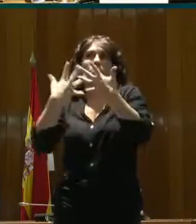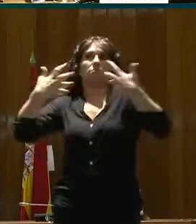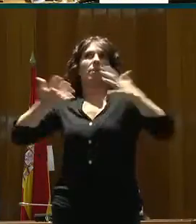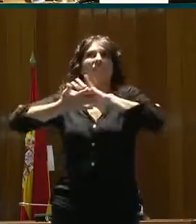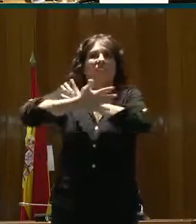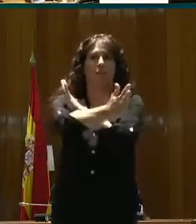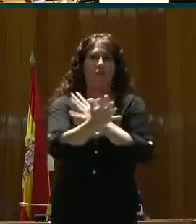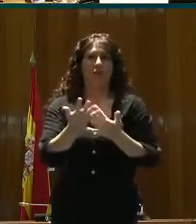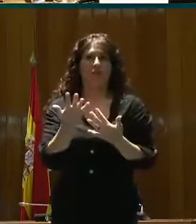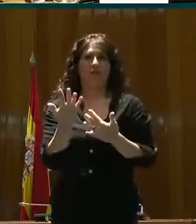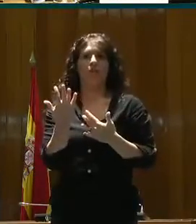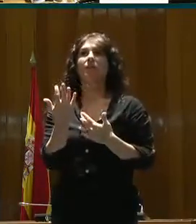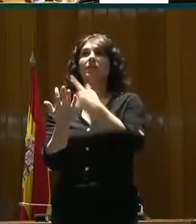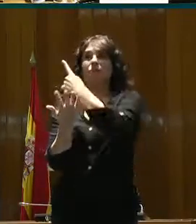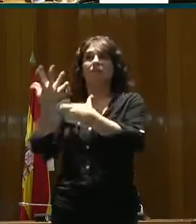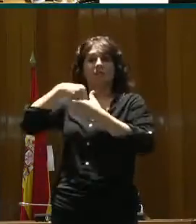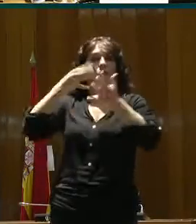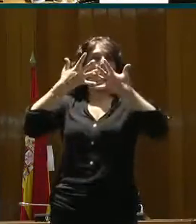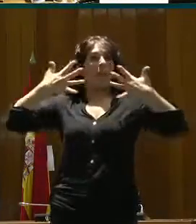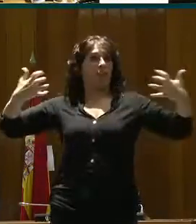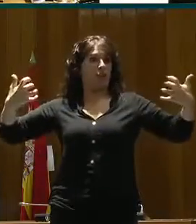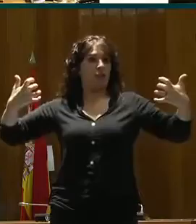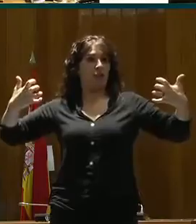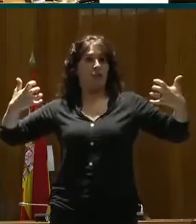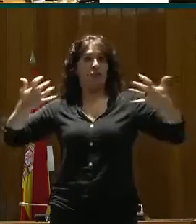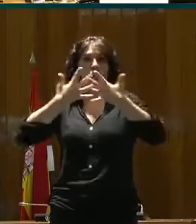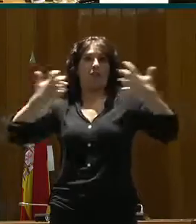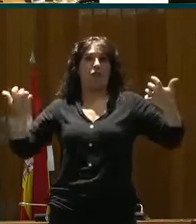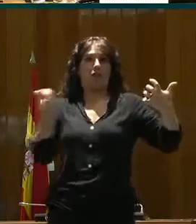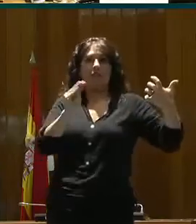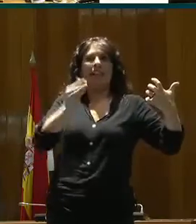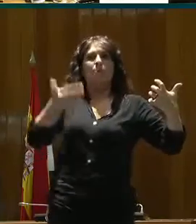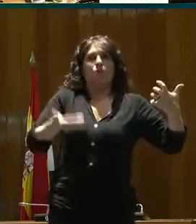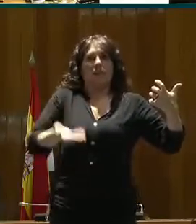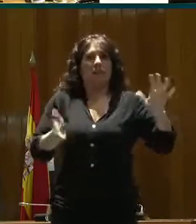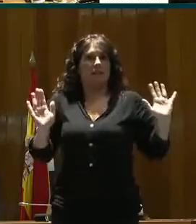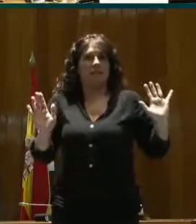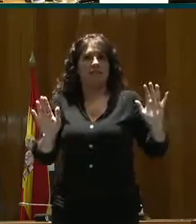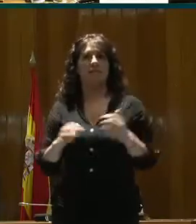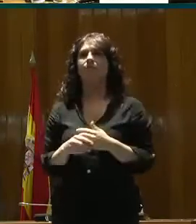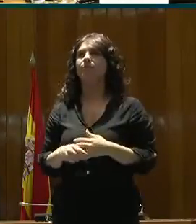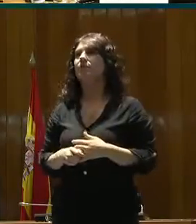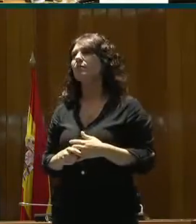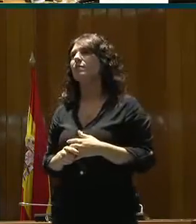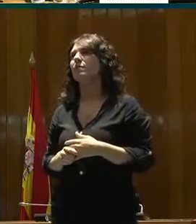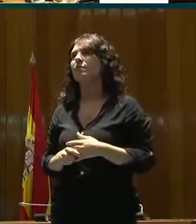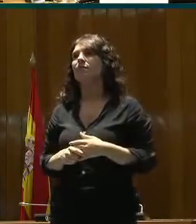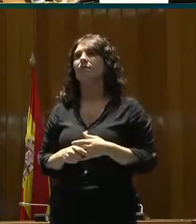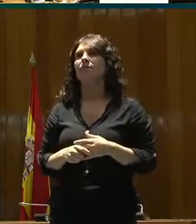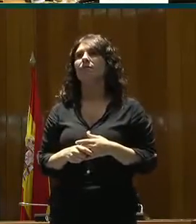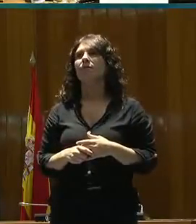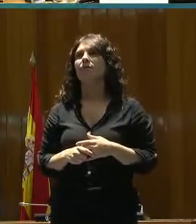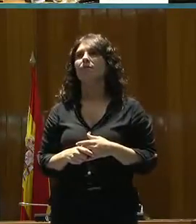la cual se entiende que la oración comenta algo. En este caso es irrelevante. Sencillamente quería mostrarles